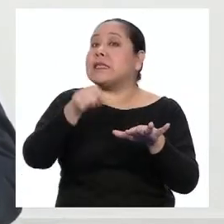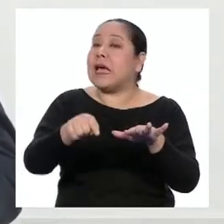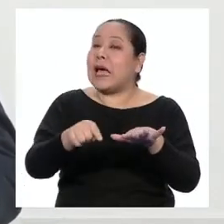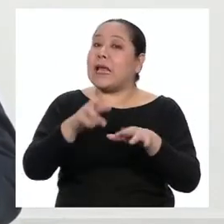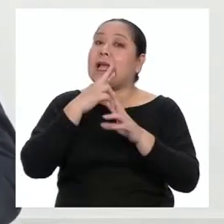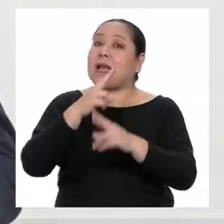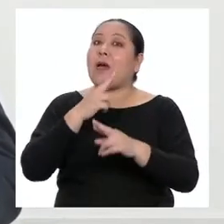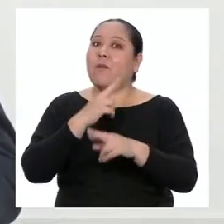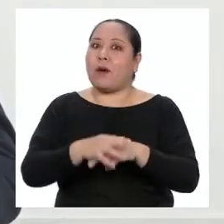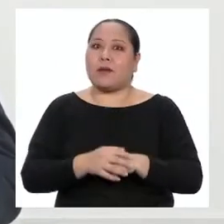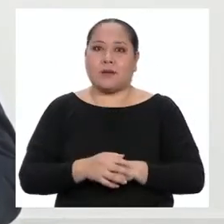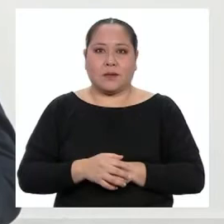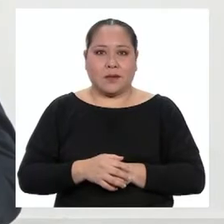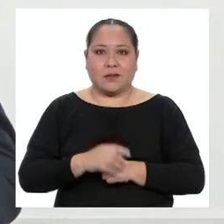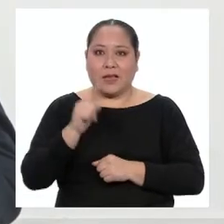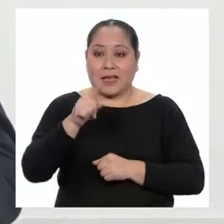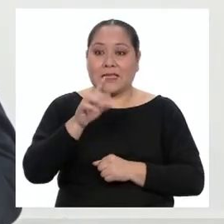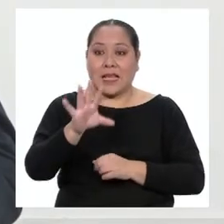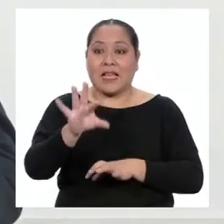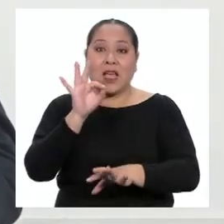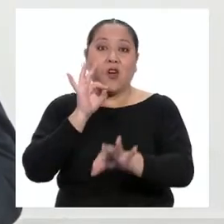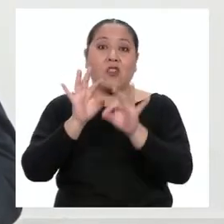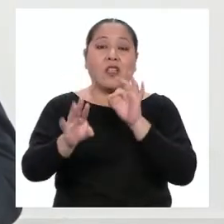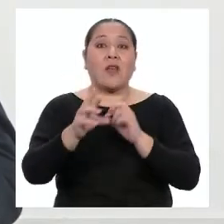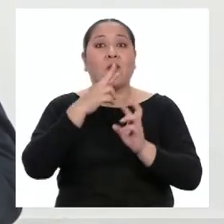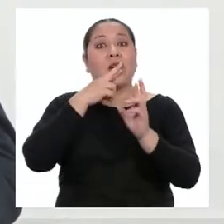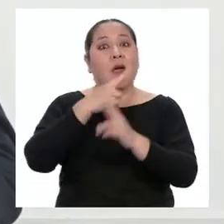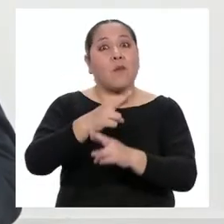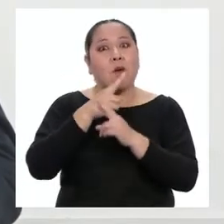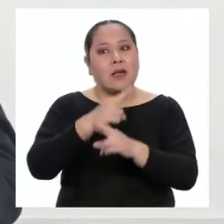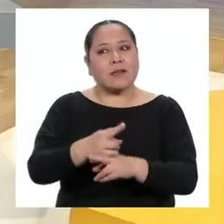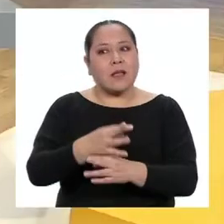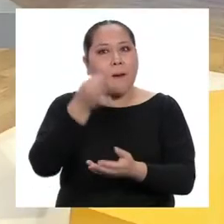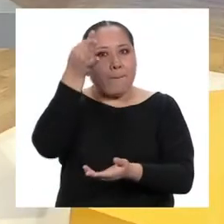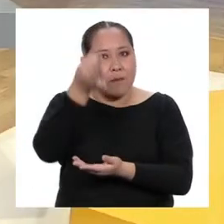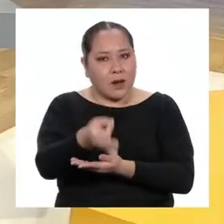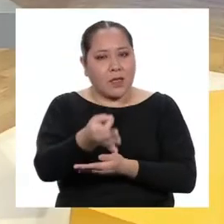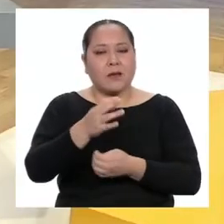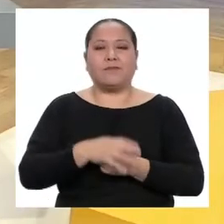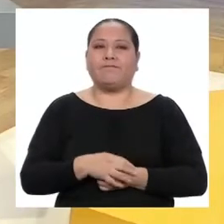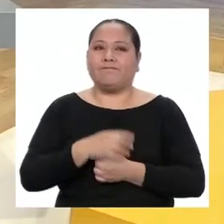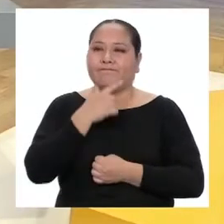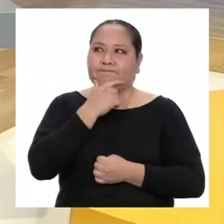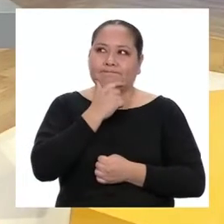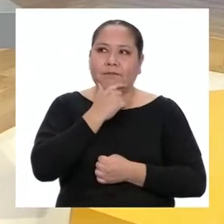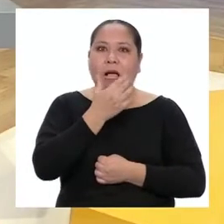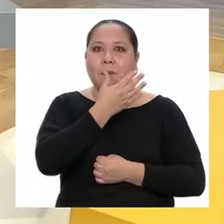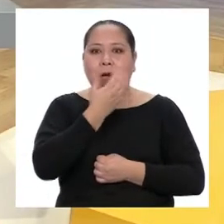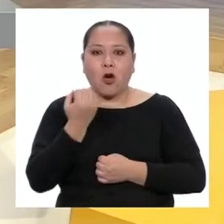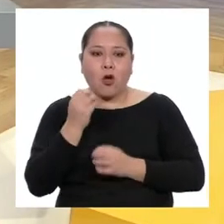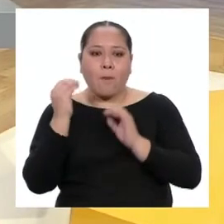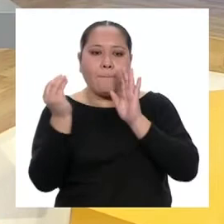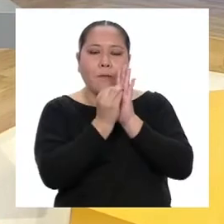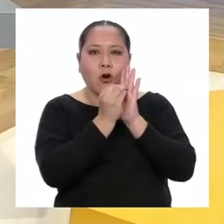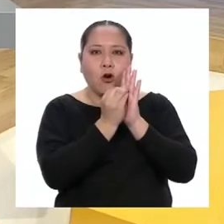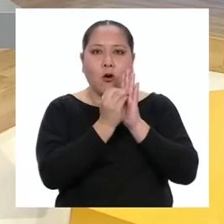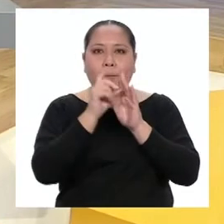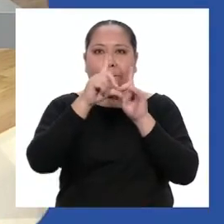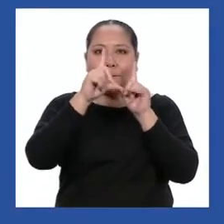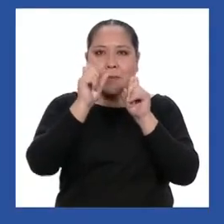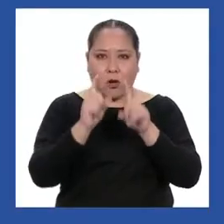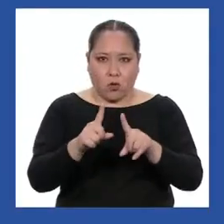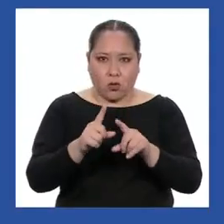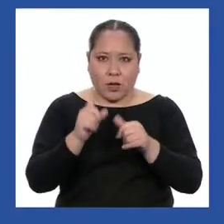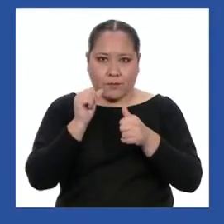personas. Así obtendremos datos más próximos a la realidad. Entonces, mejor la pongo de